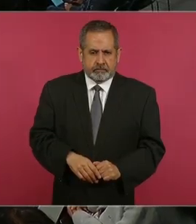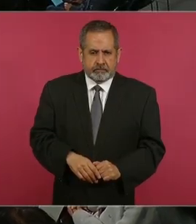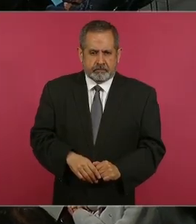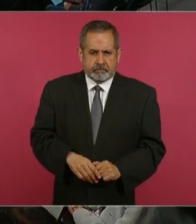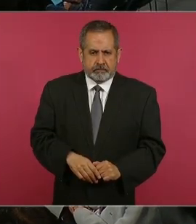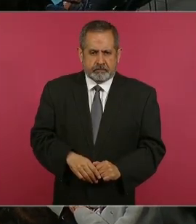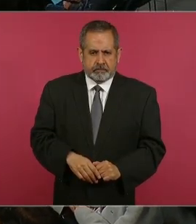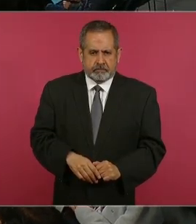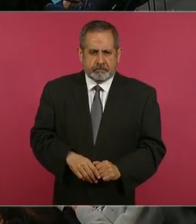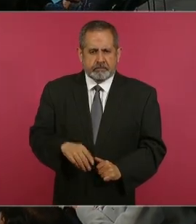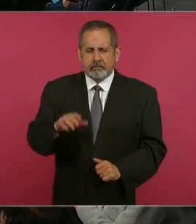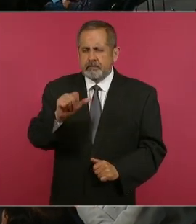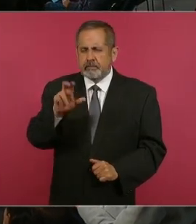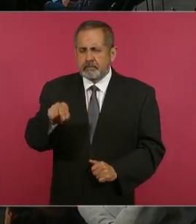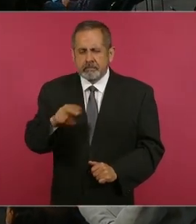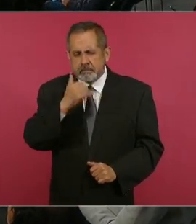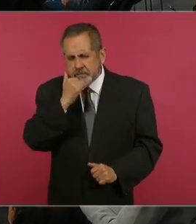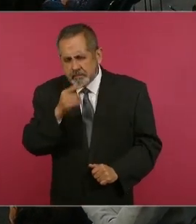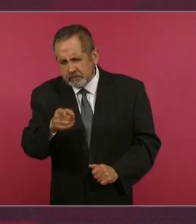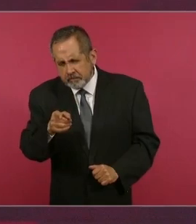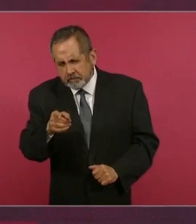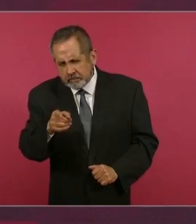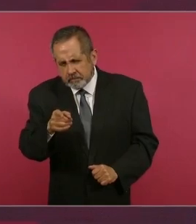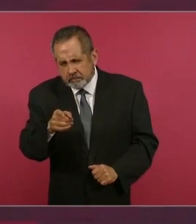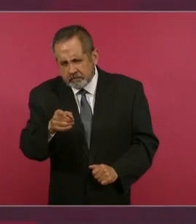A Cancún, para